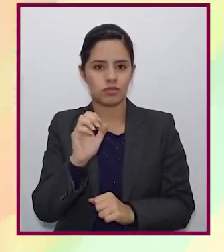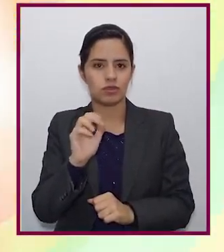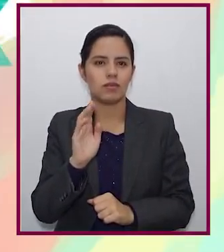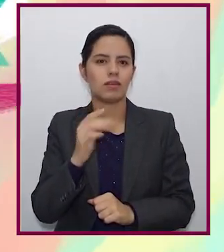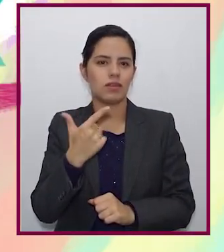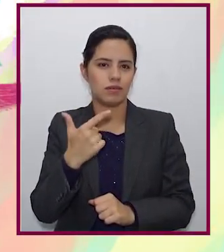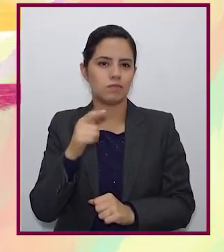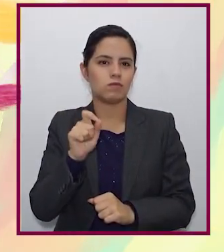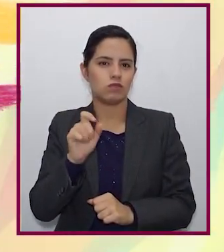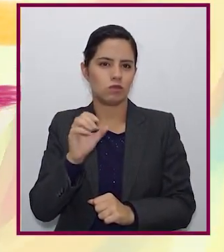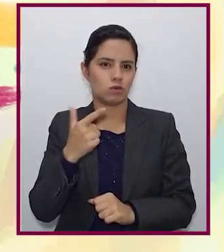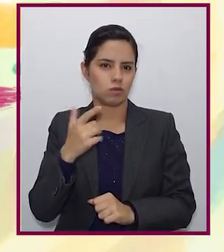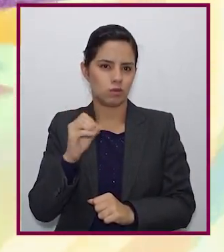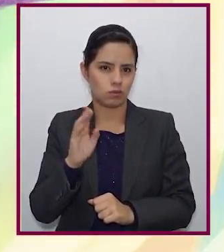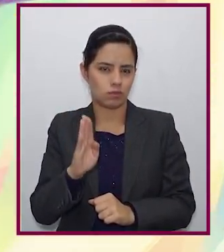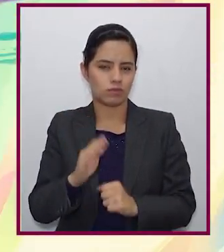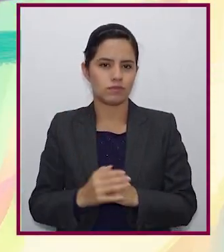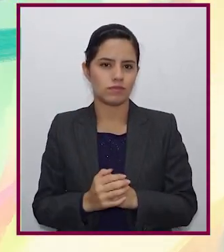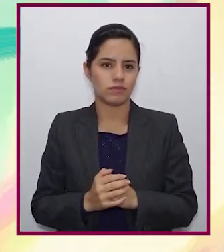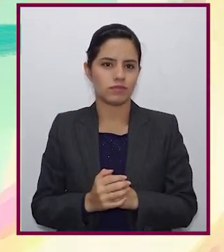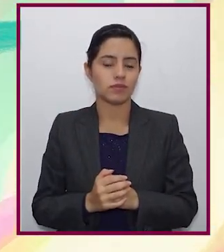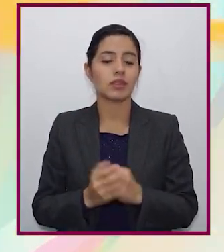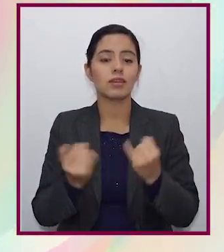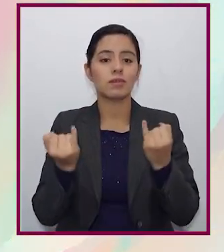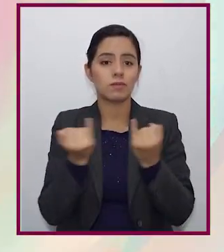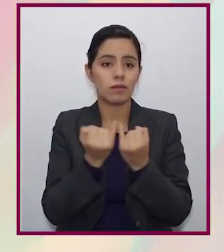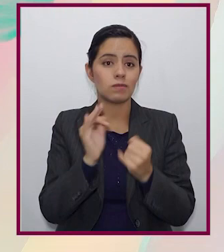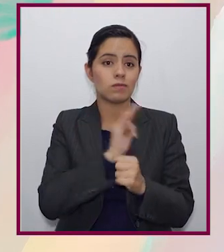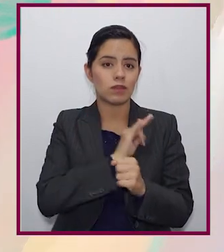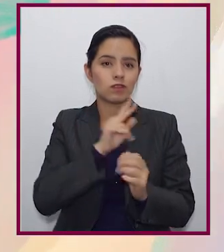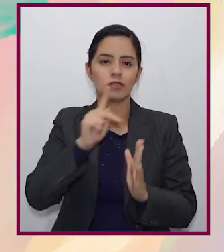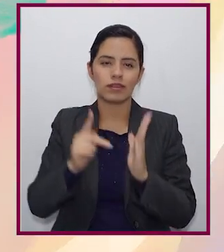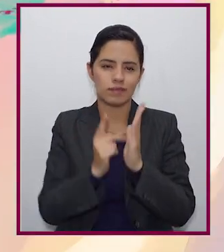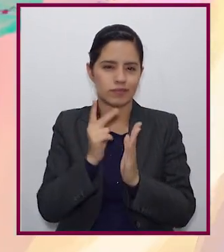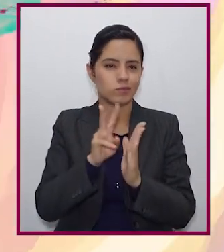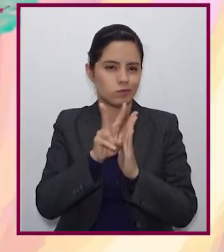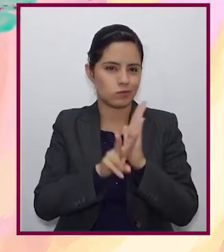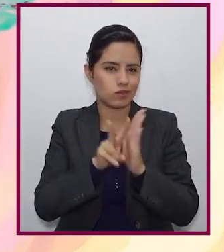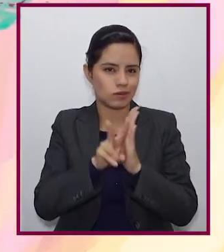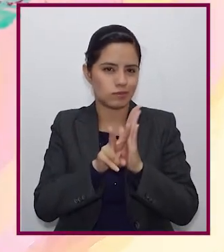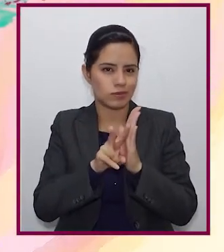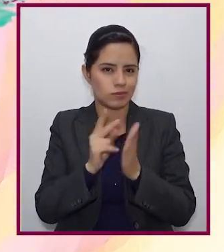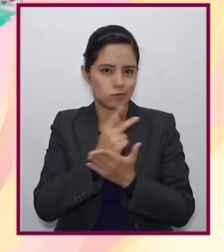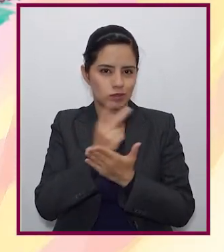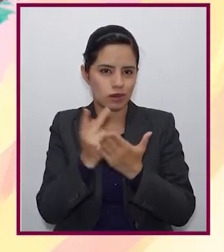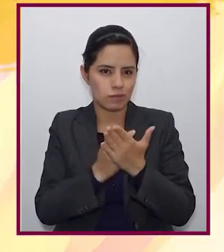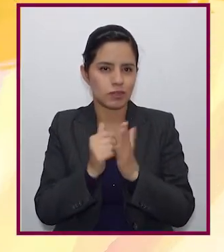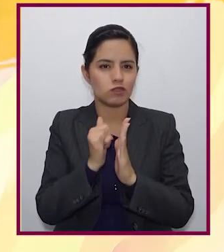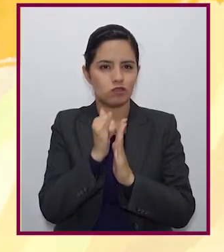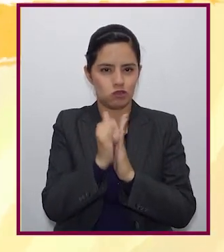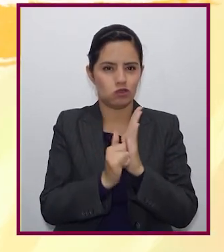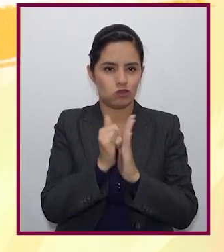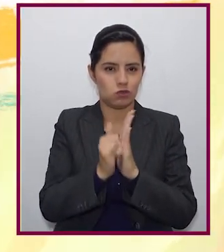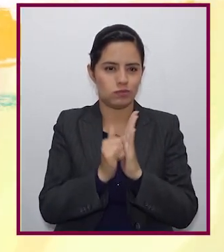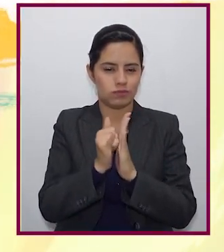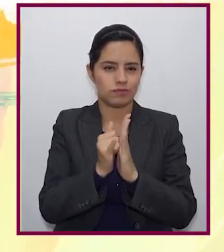jovenesencasa.cep.gov.mx y unirse a la comunidad de Jóvenes en Casa en Facebook. También puedes volver a ver los programas de Jóvenes en TV en